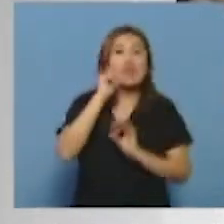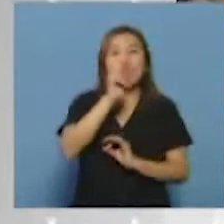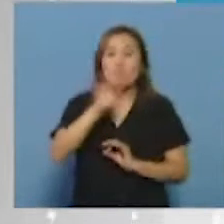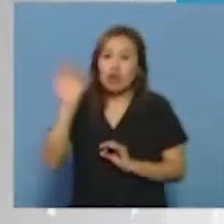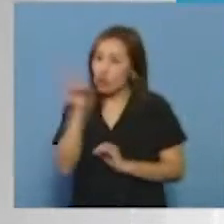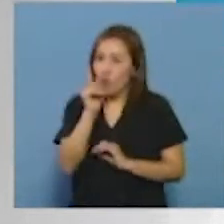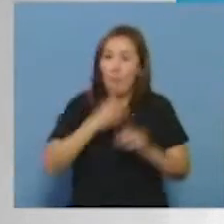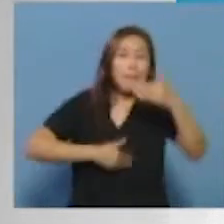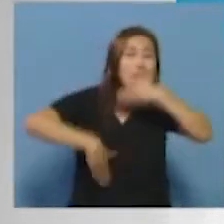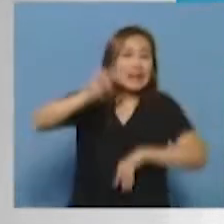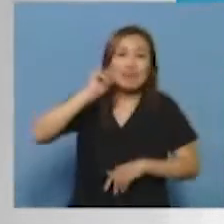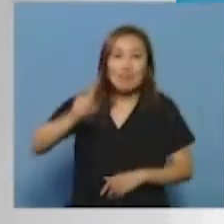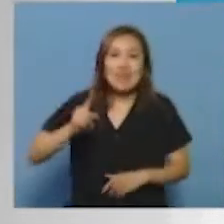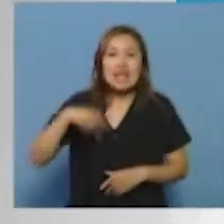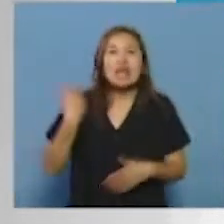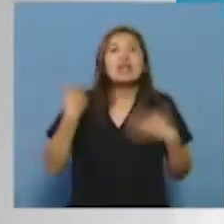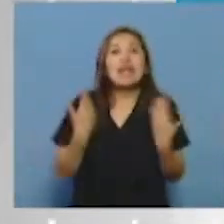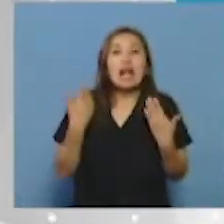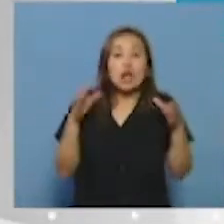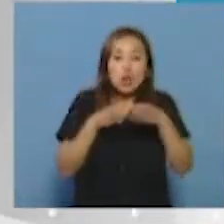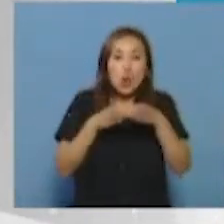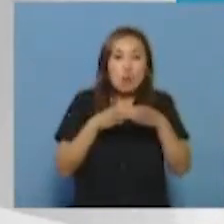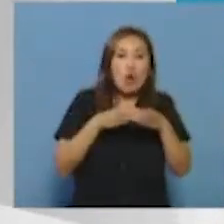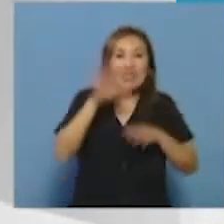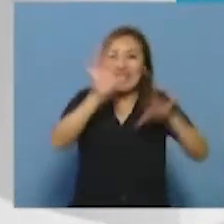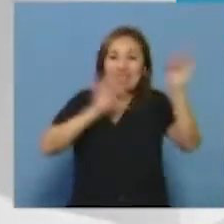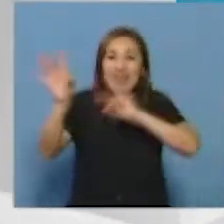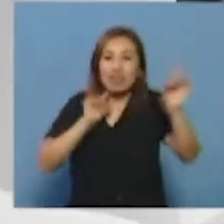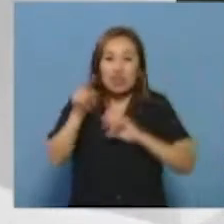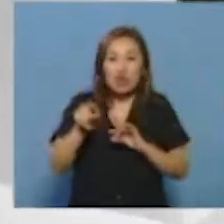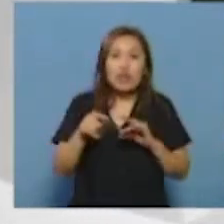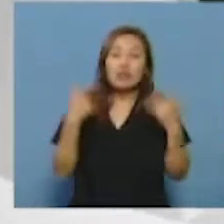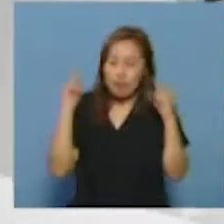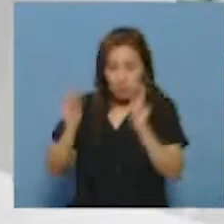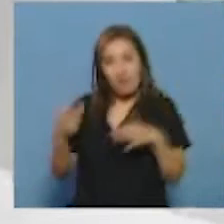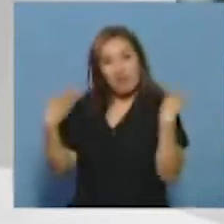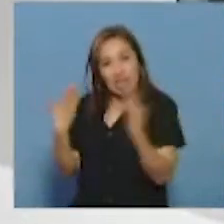1.200. Que el comité de evaluación, que también lo quiero felicitar.